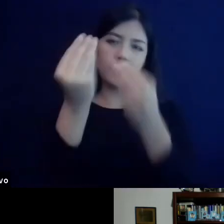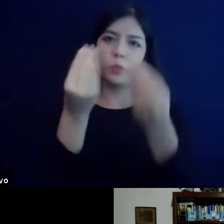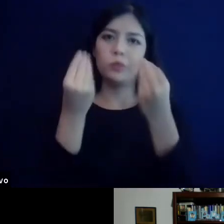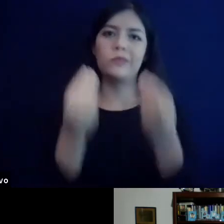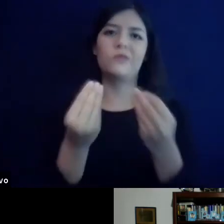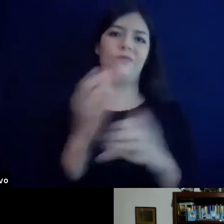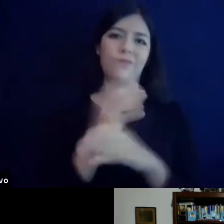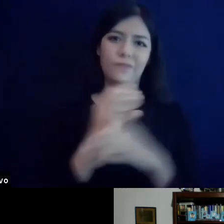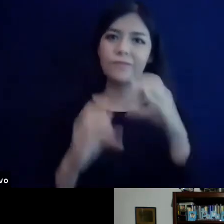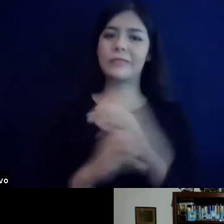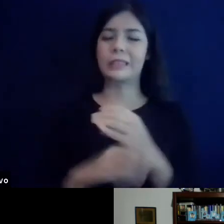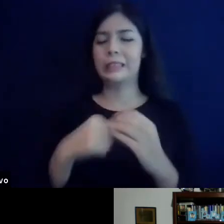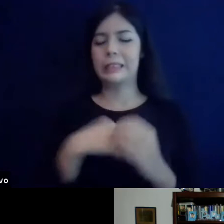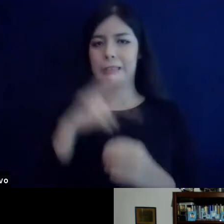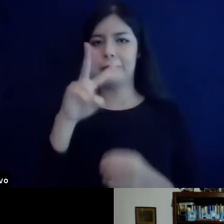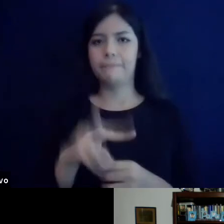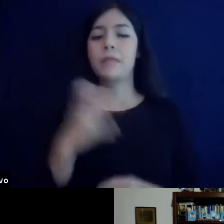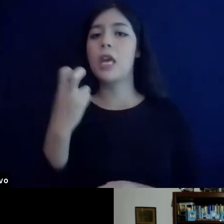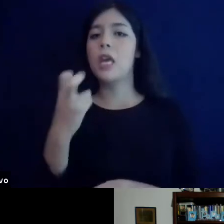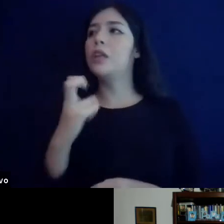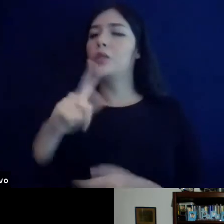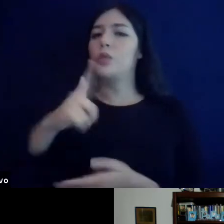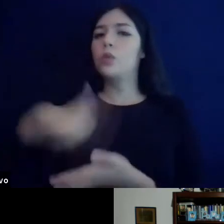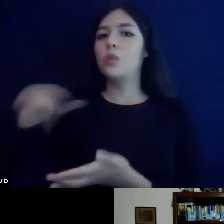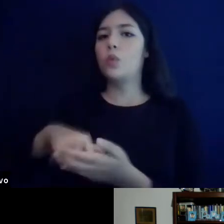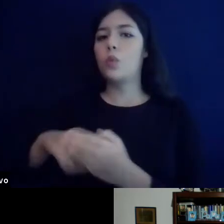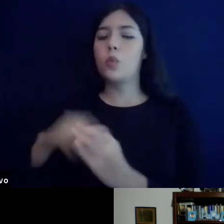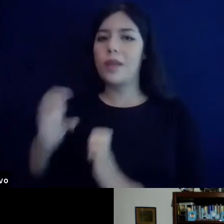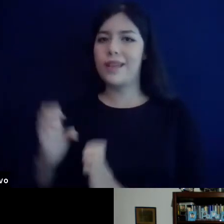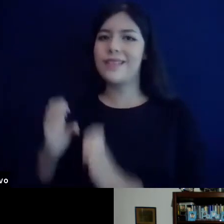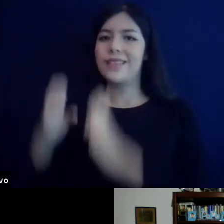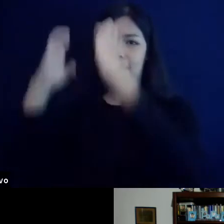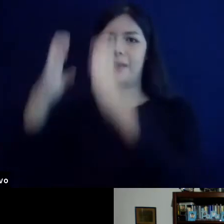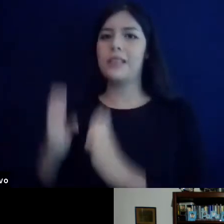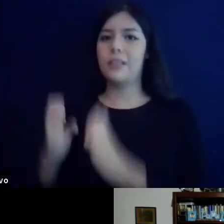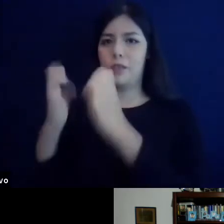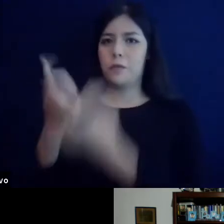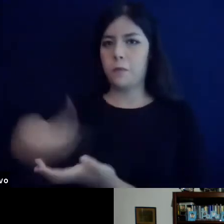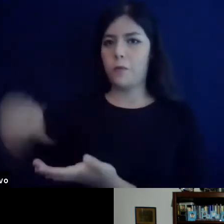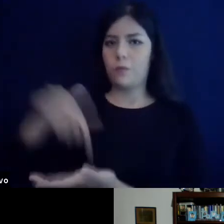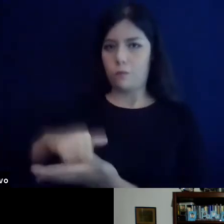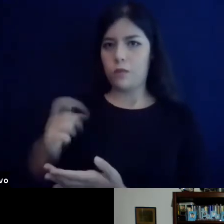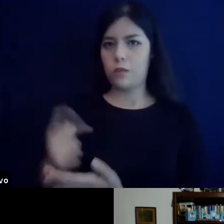el edificio donde estaba el CETEC, que es el Centro de Estudios de Economía,